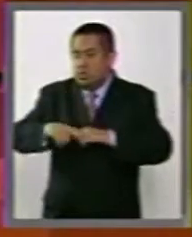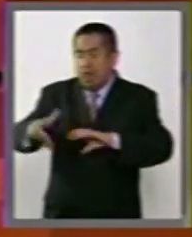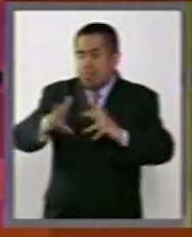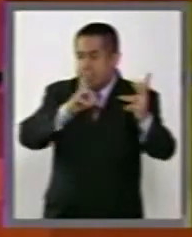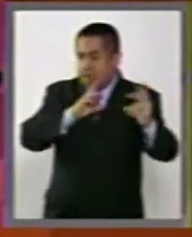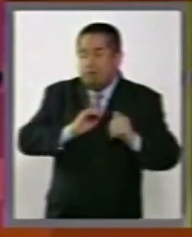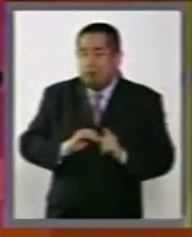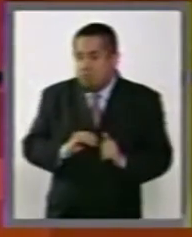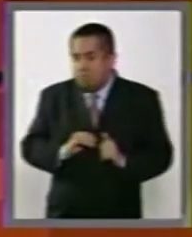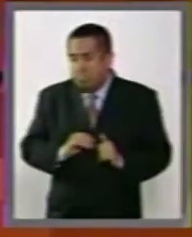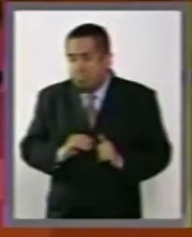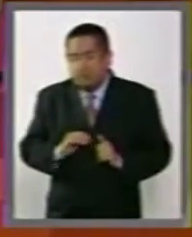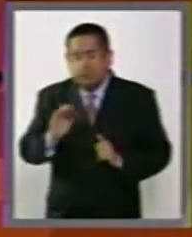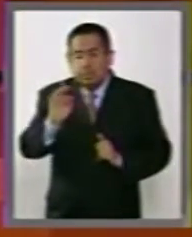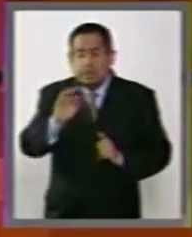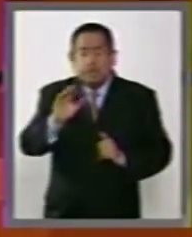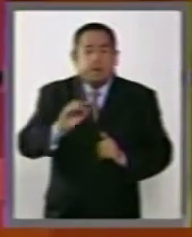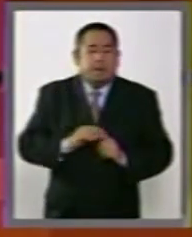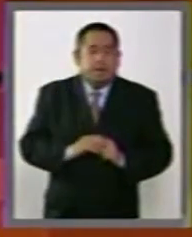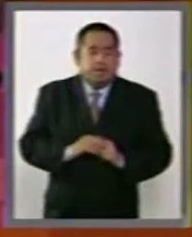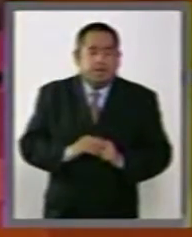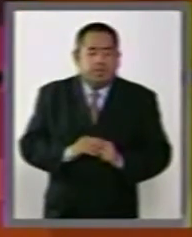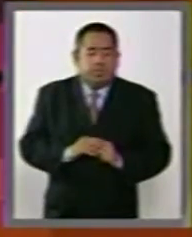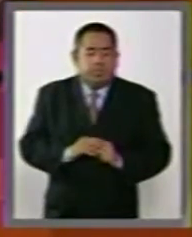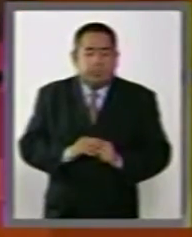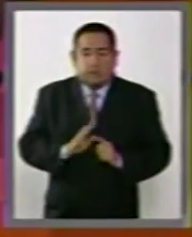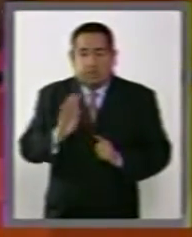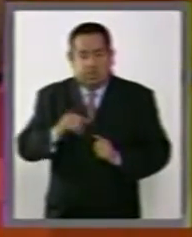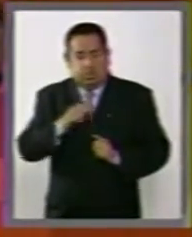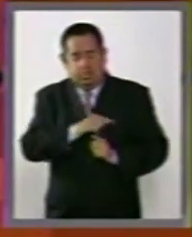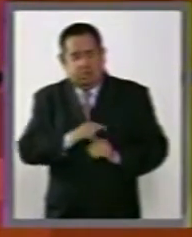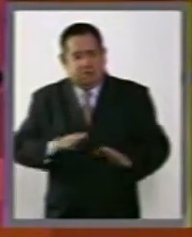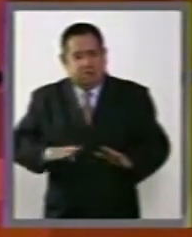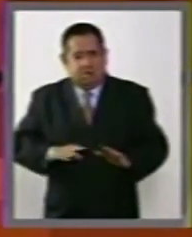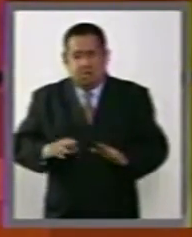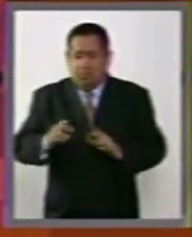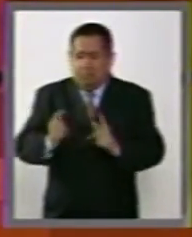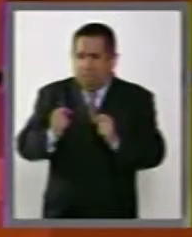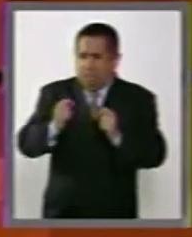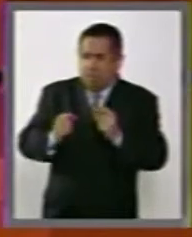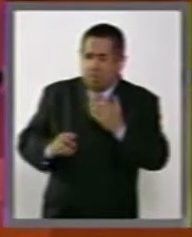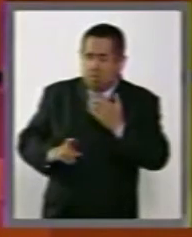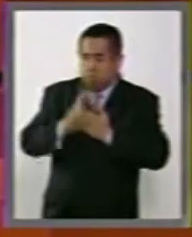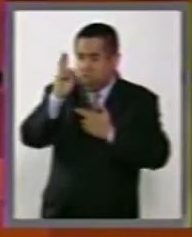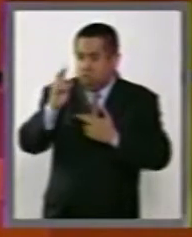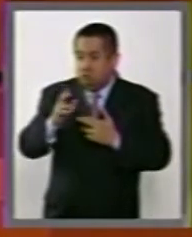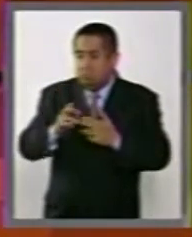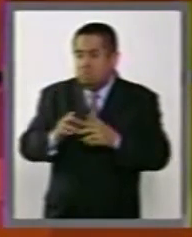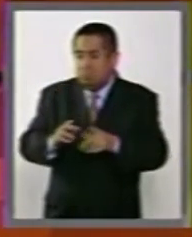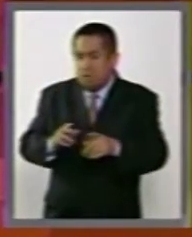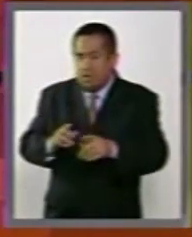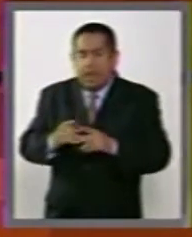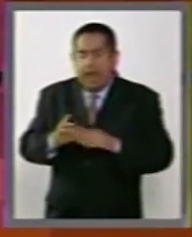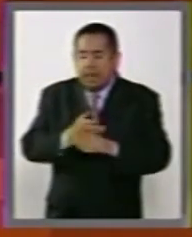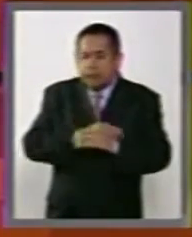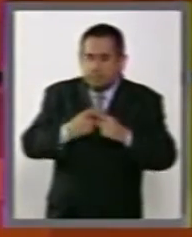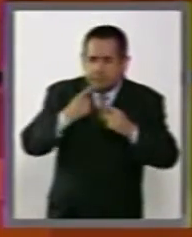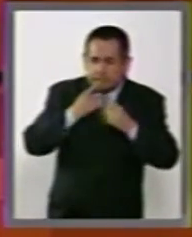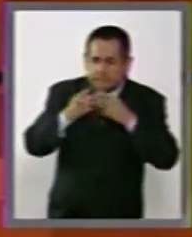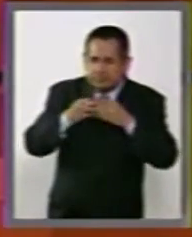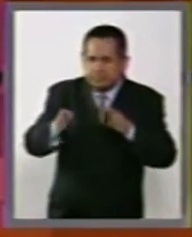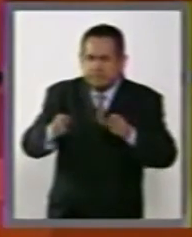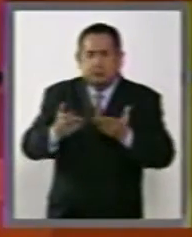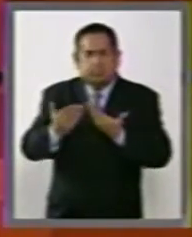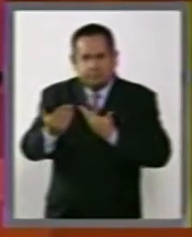Ante la actitud de insurrección, se abre el diálogo como un